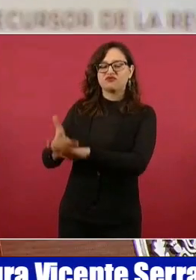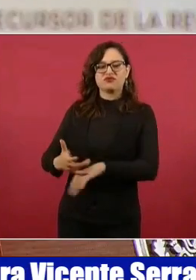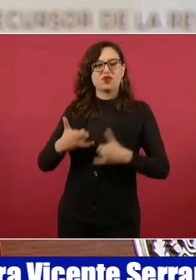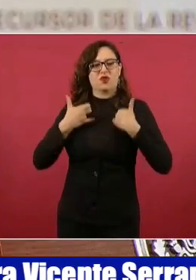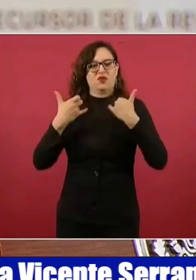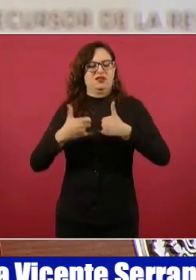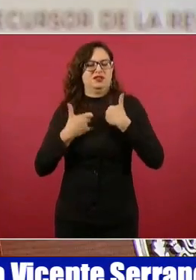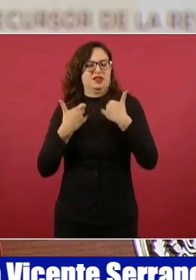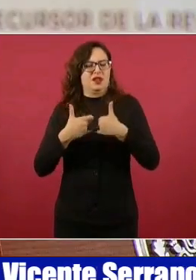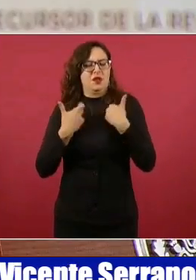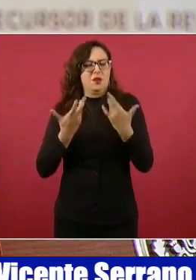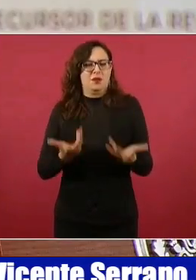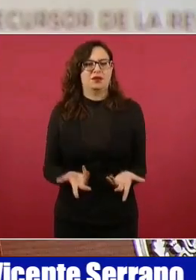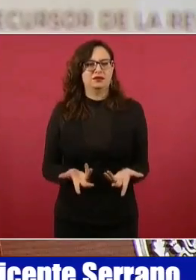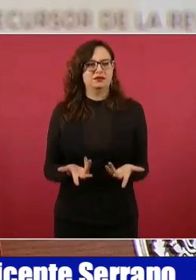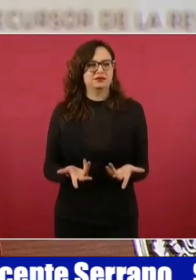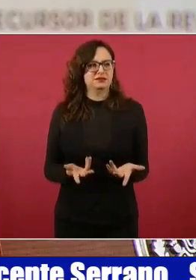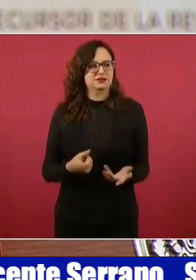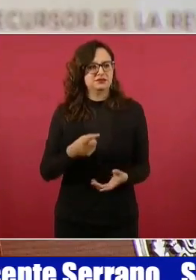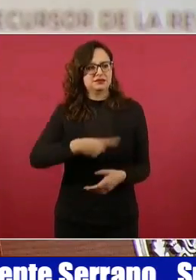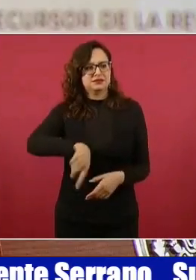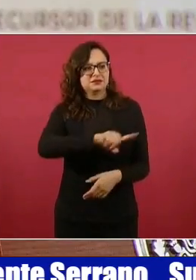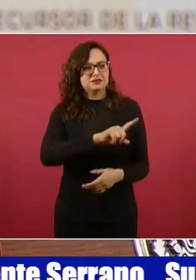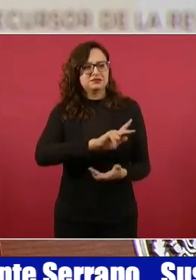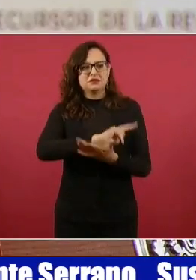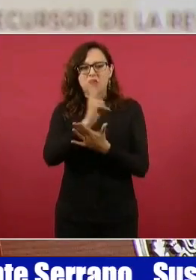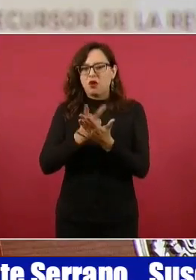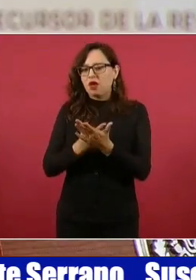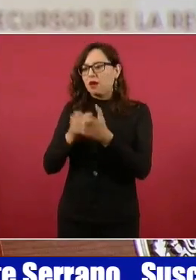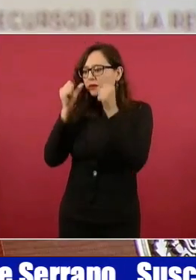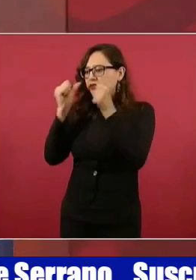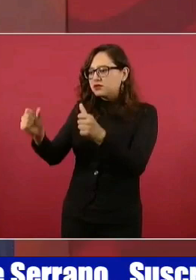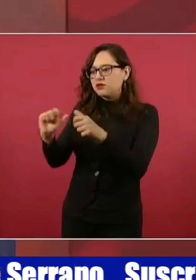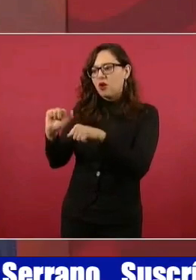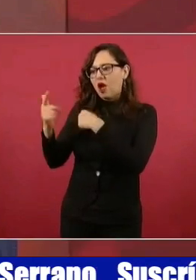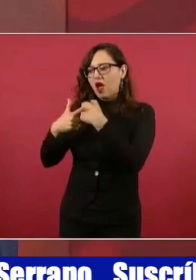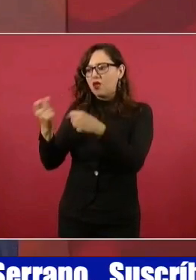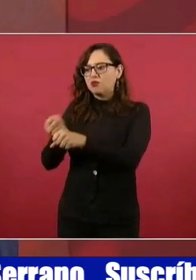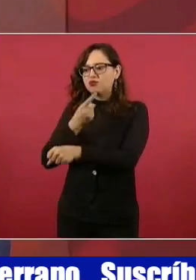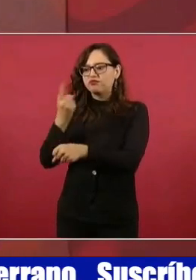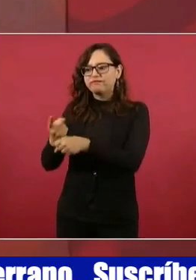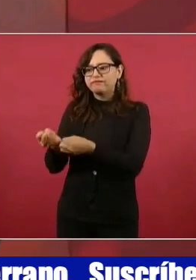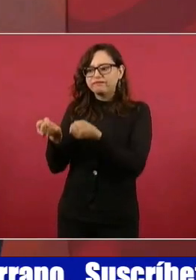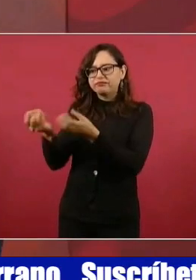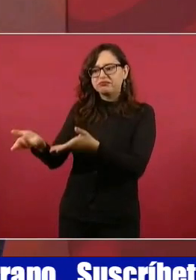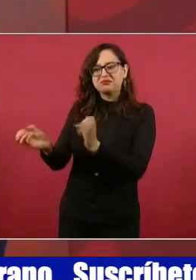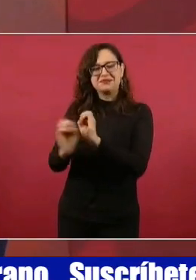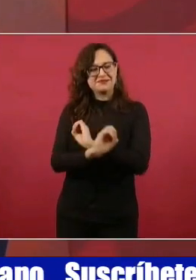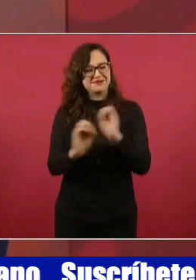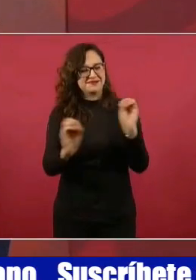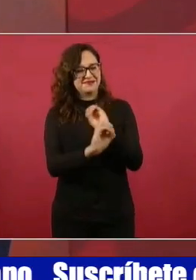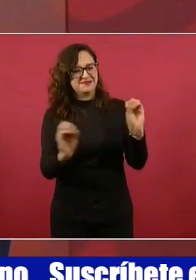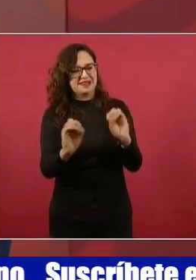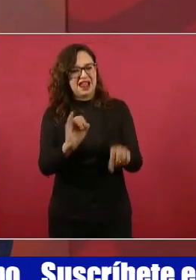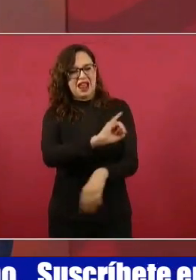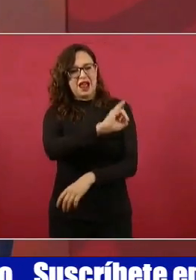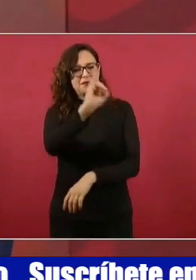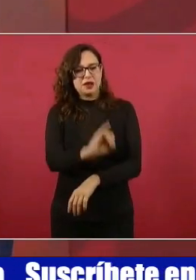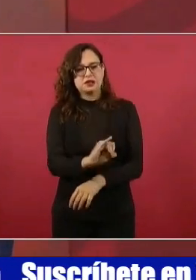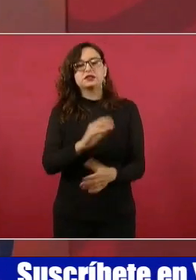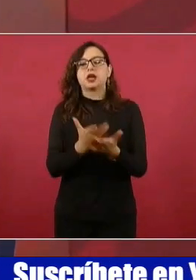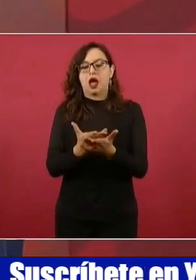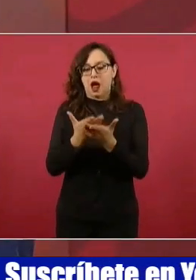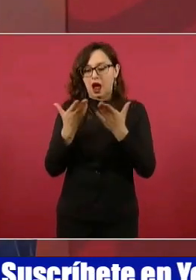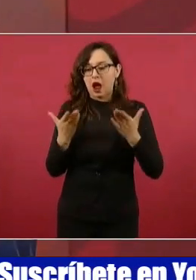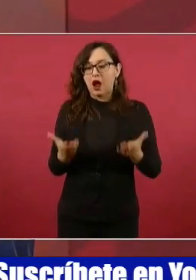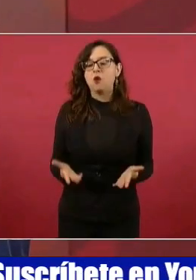expresidentes. El presidente dice que claro que sí, que no pueden ser cómplices, que eso es lo que quieren sus adversarios, tener elementos para